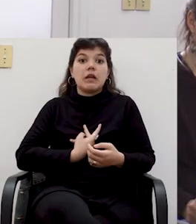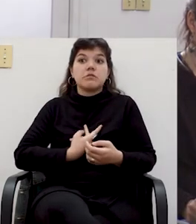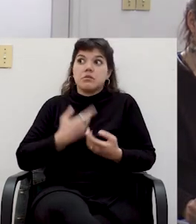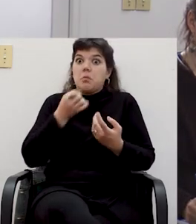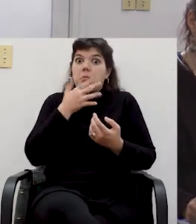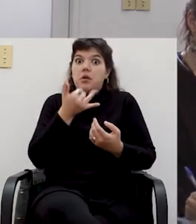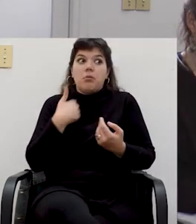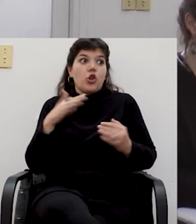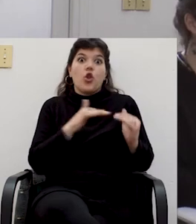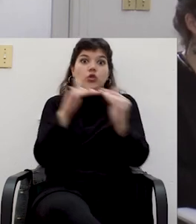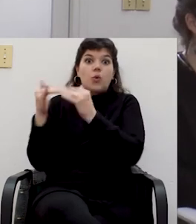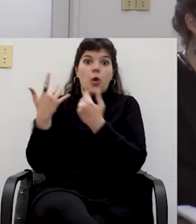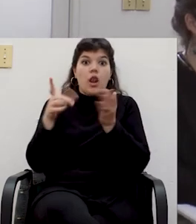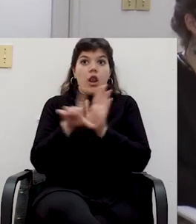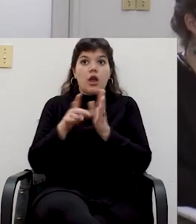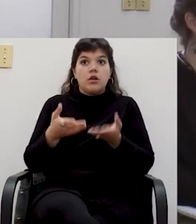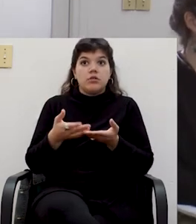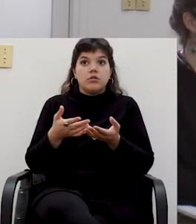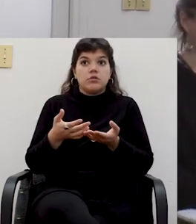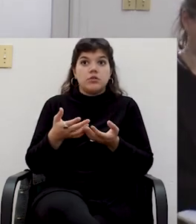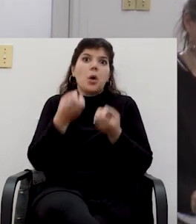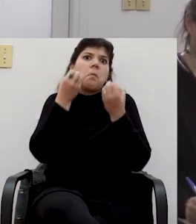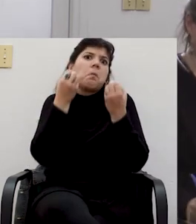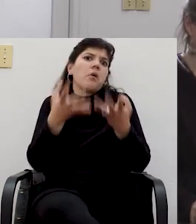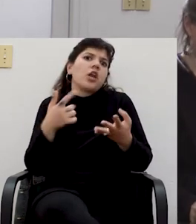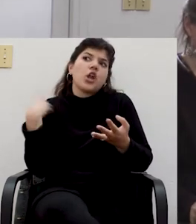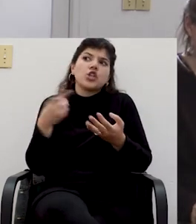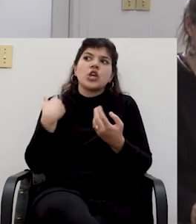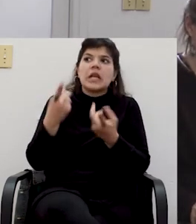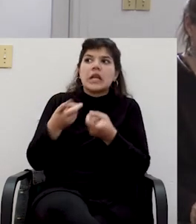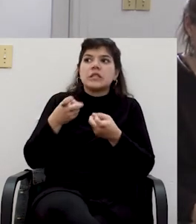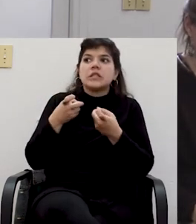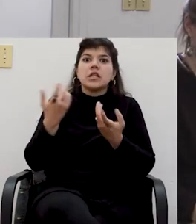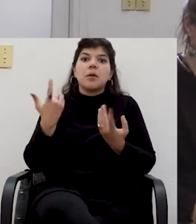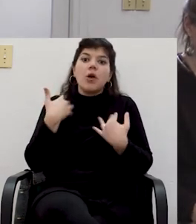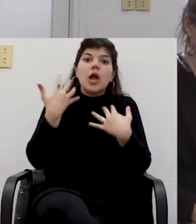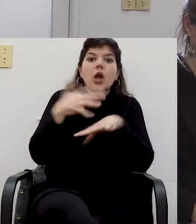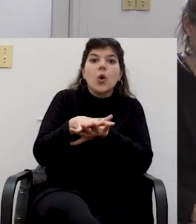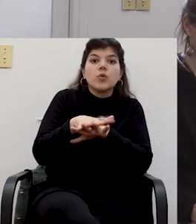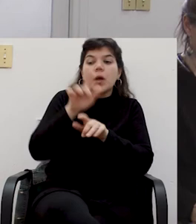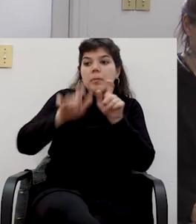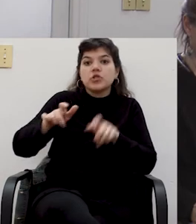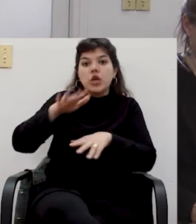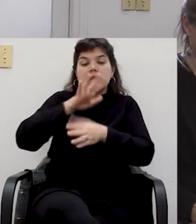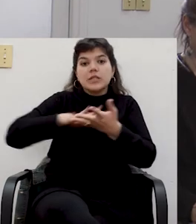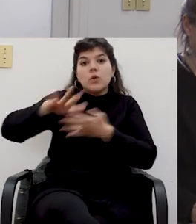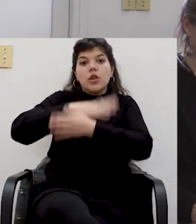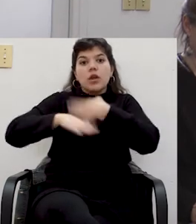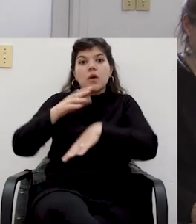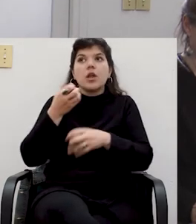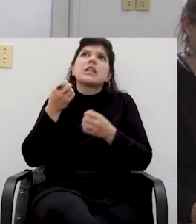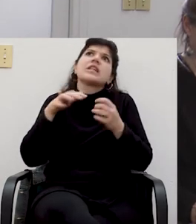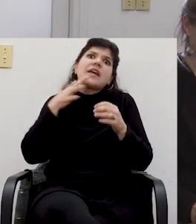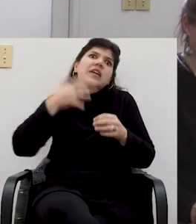ante la ley? ¿Por qué necesitamos una ley de inclusión para personas en situación de discapacidad si todos somos iguales ante la